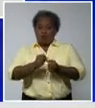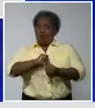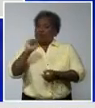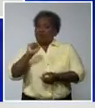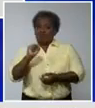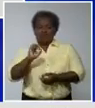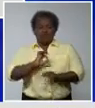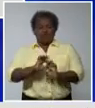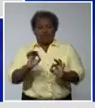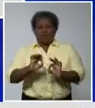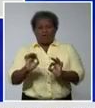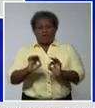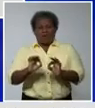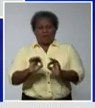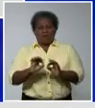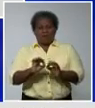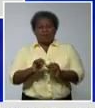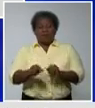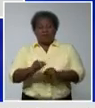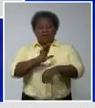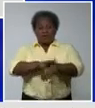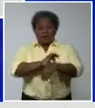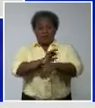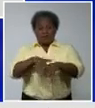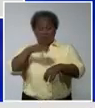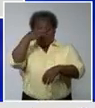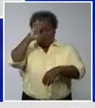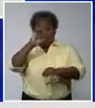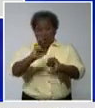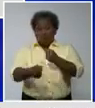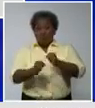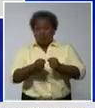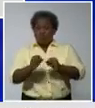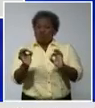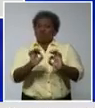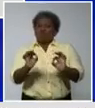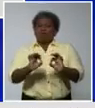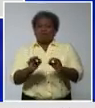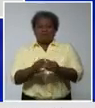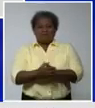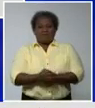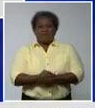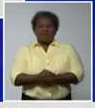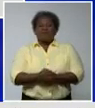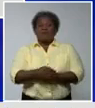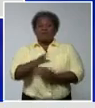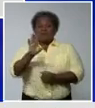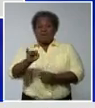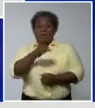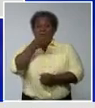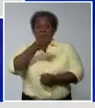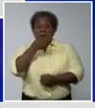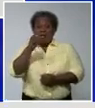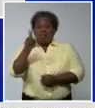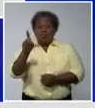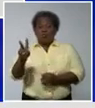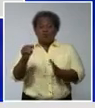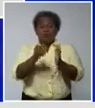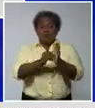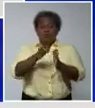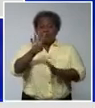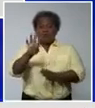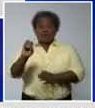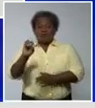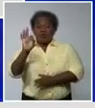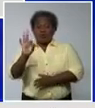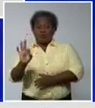transmisión y de la pandemia en nuestro país. Estamos hablando de 12.408 casos